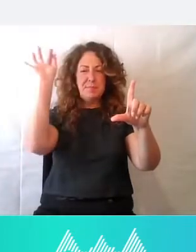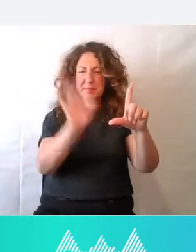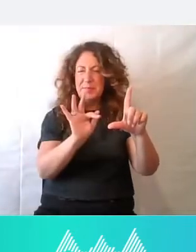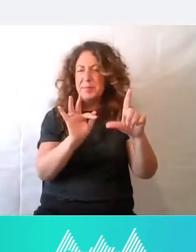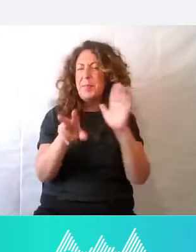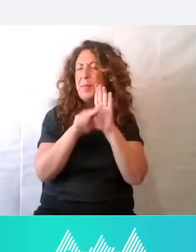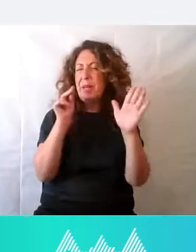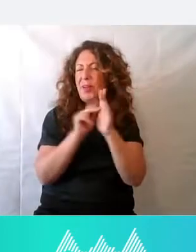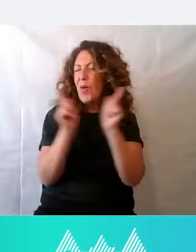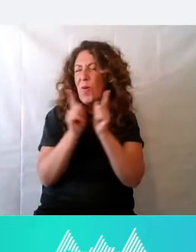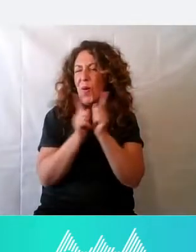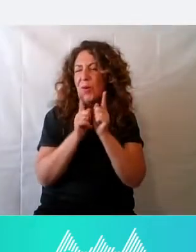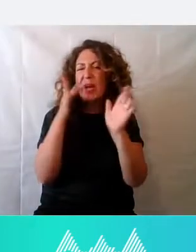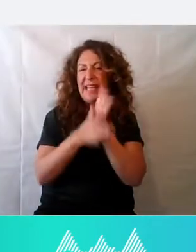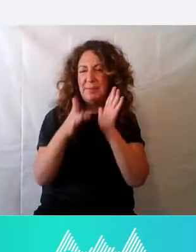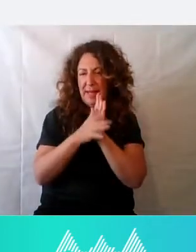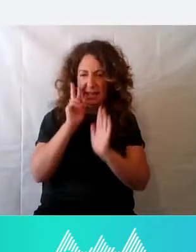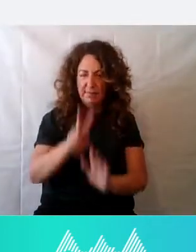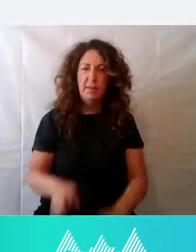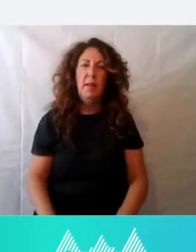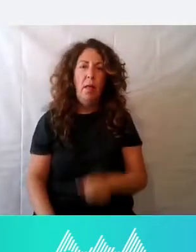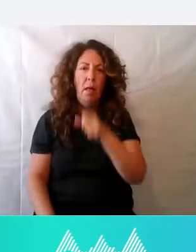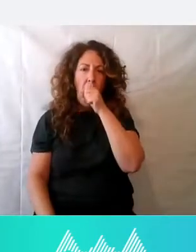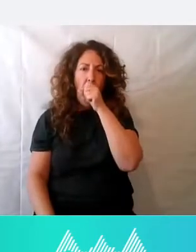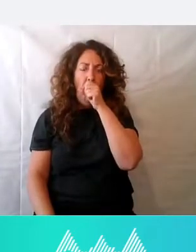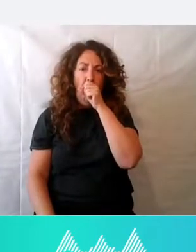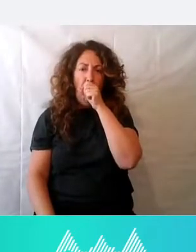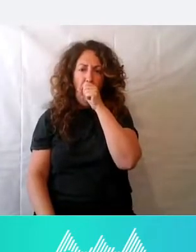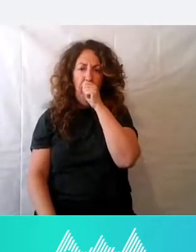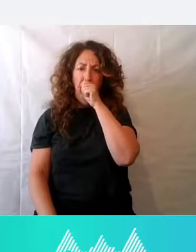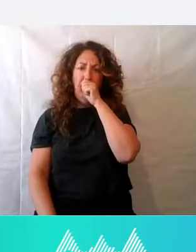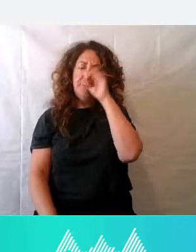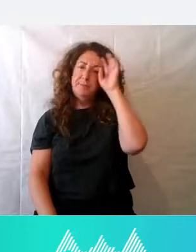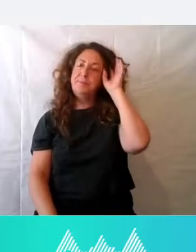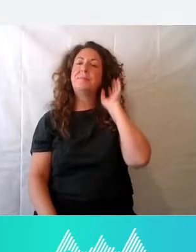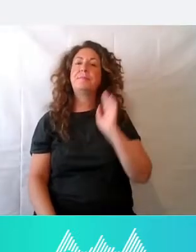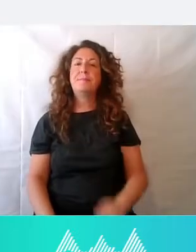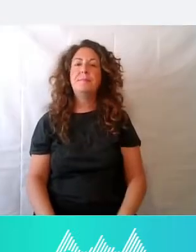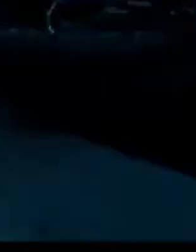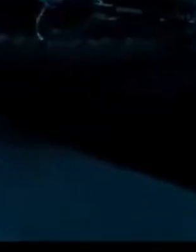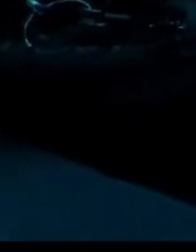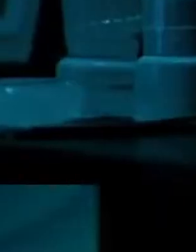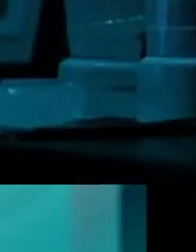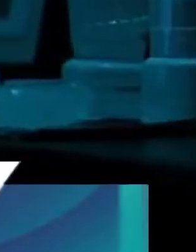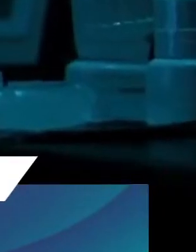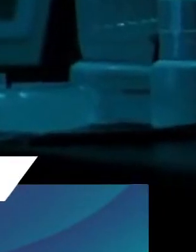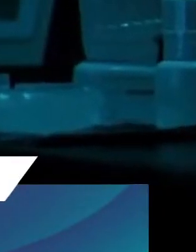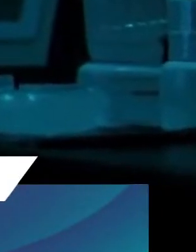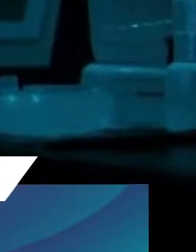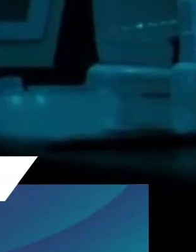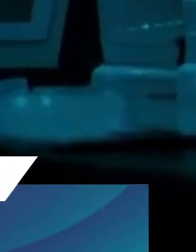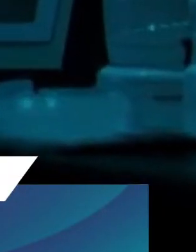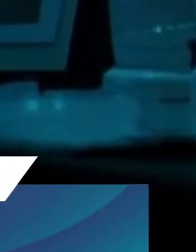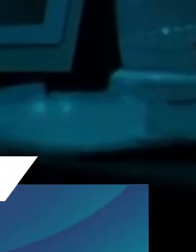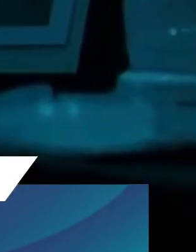proyecto que se llama talk por favor si es tan amable es la enfermedad degenerativa más común y la más